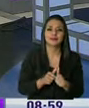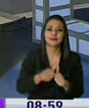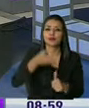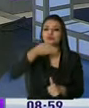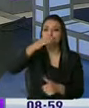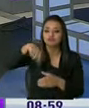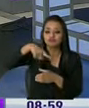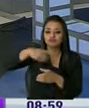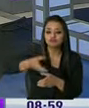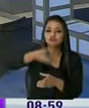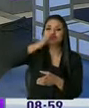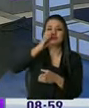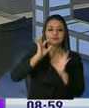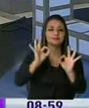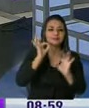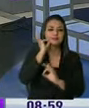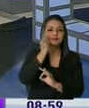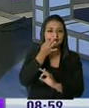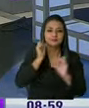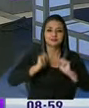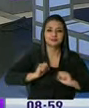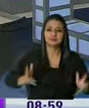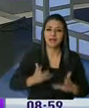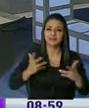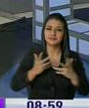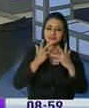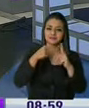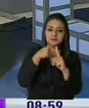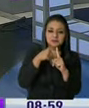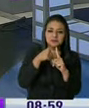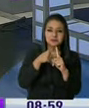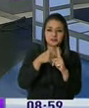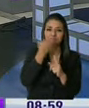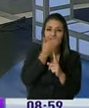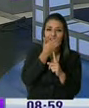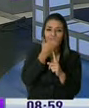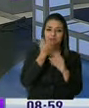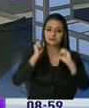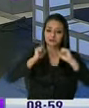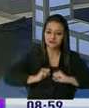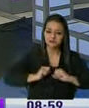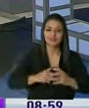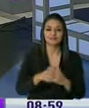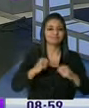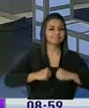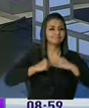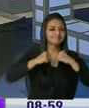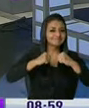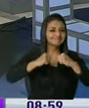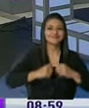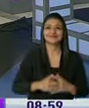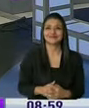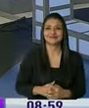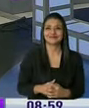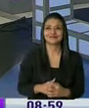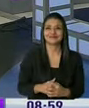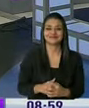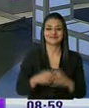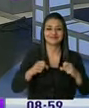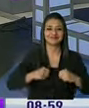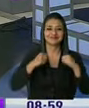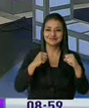Colada de naranjilla. Qué rico, eso sube la energía. Calientito. Uno, le ayuda a calentar. A uno le pone power. Así, power. Power,